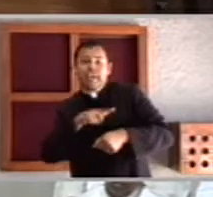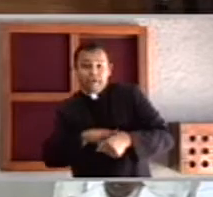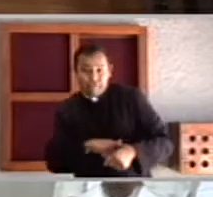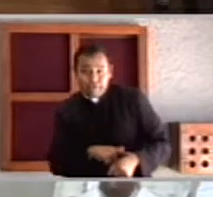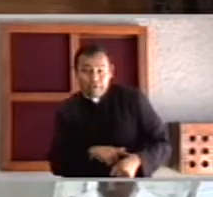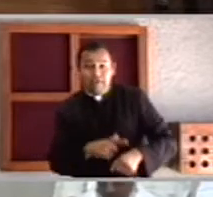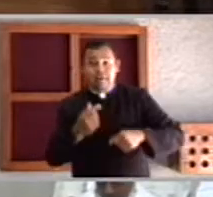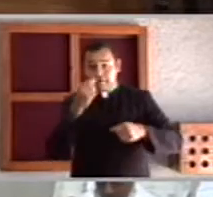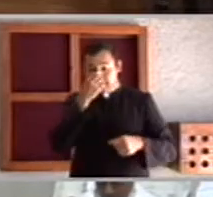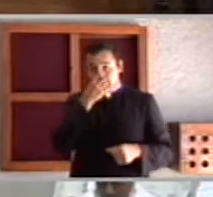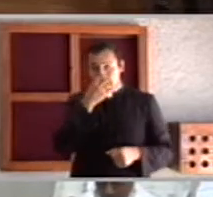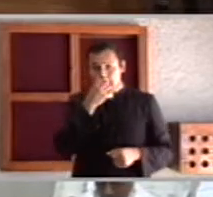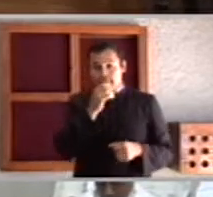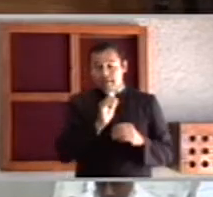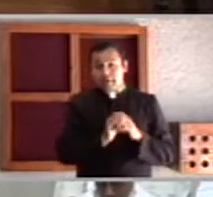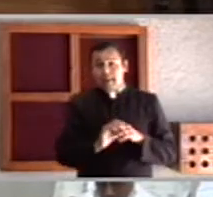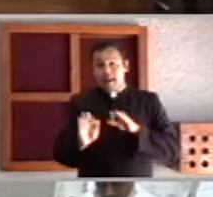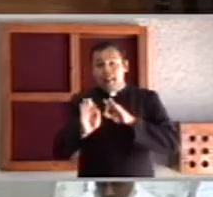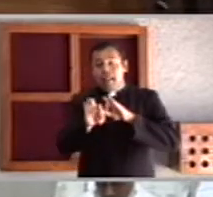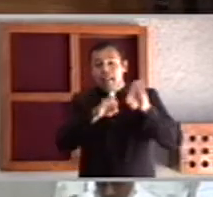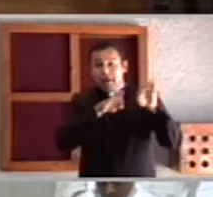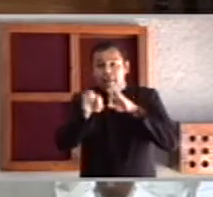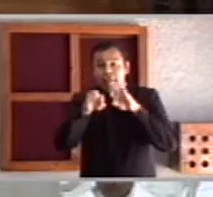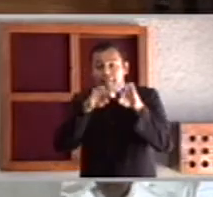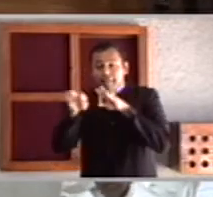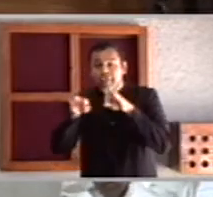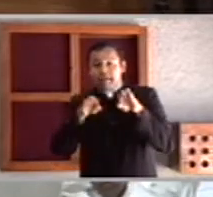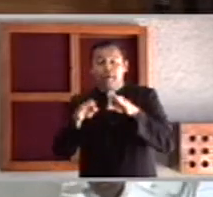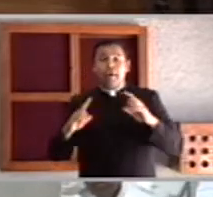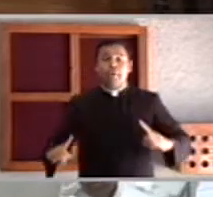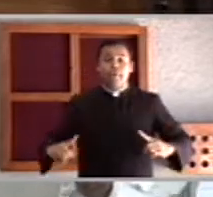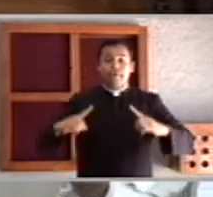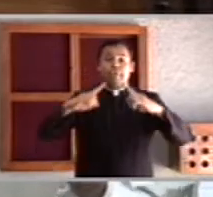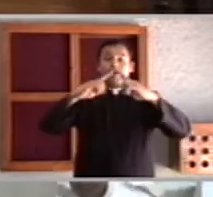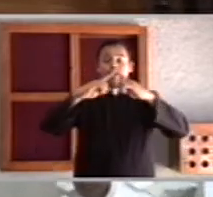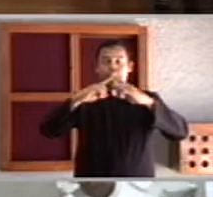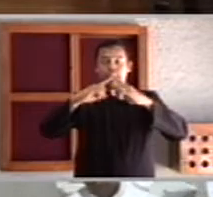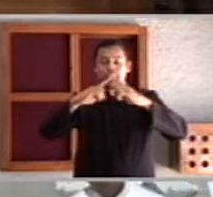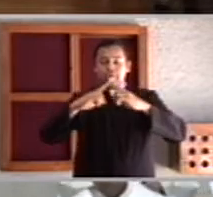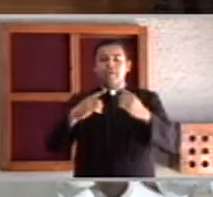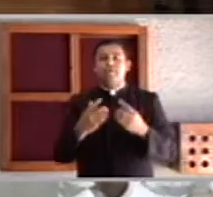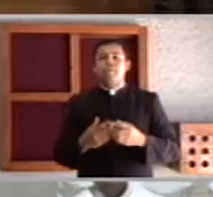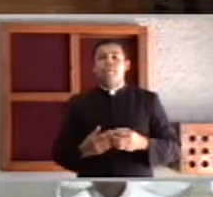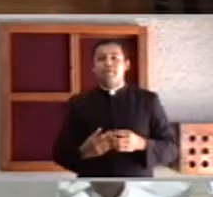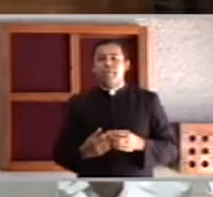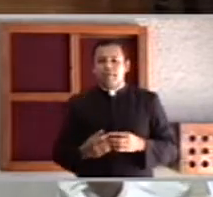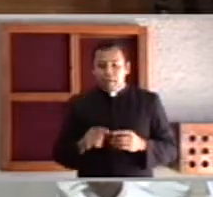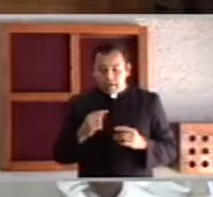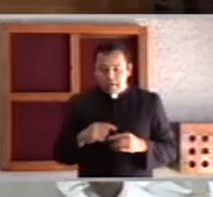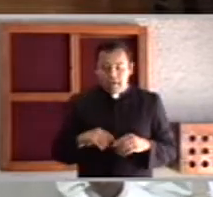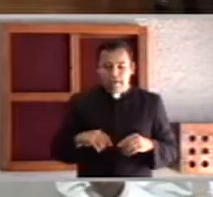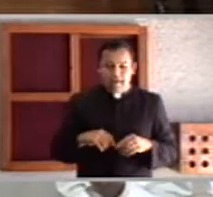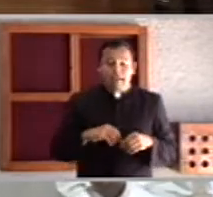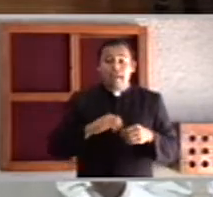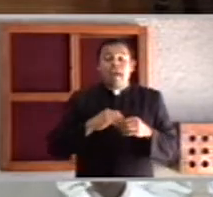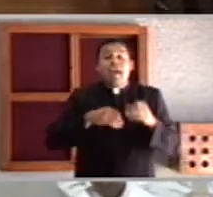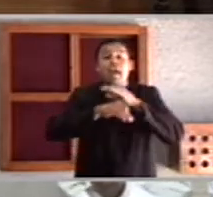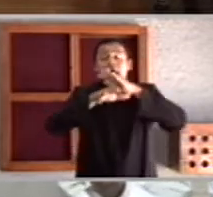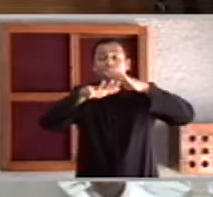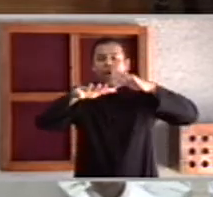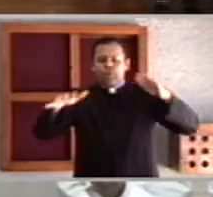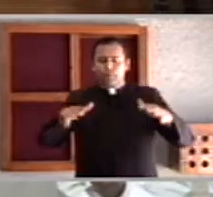interminable de la Iglesia, llevar una palabra de consuelo, llevar